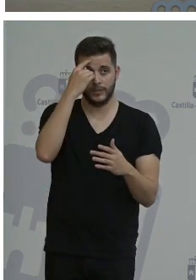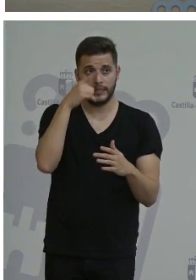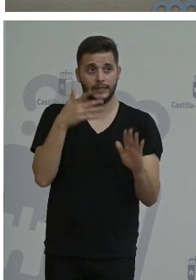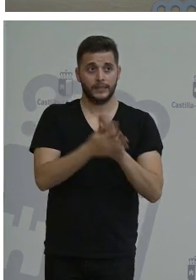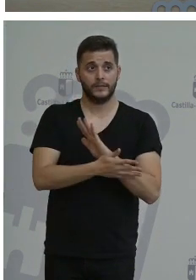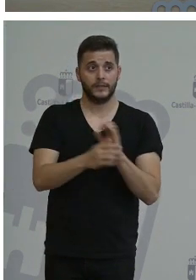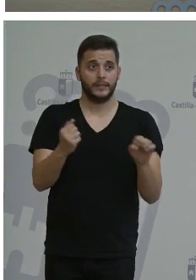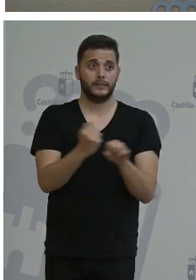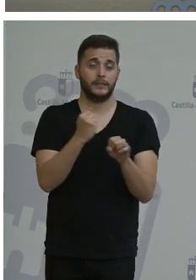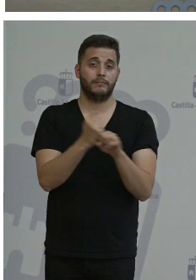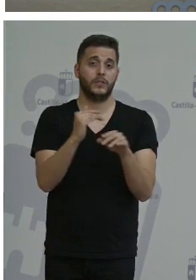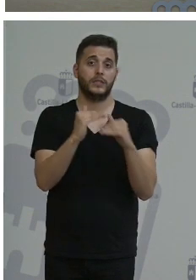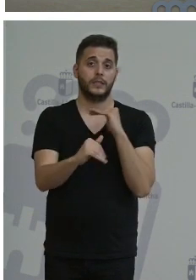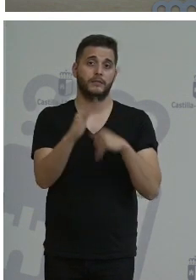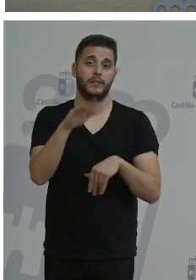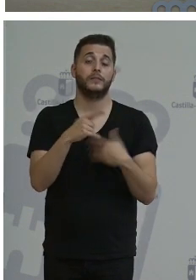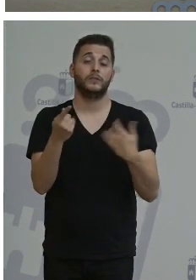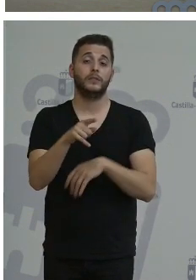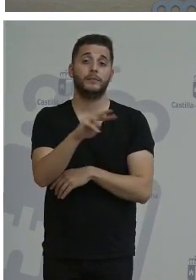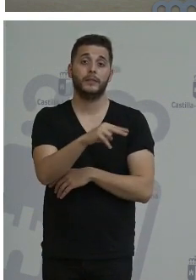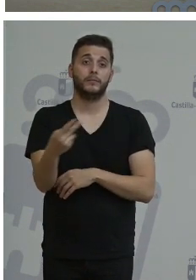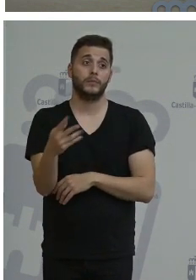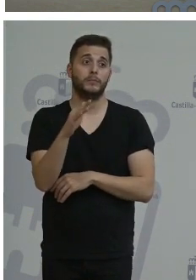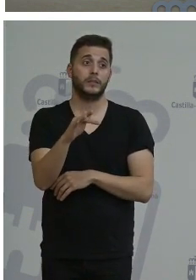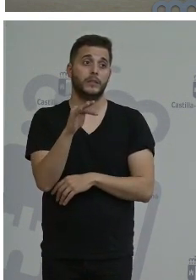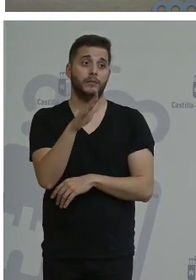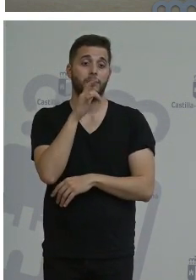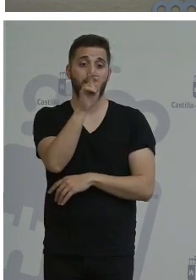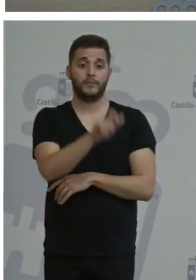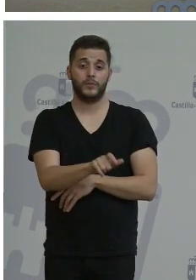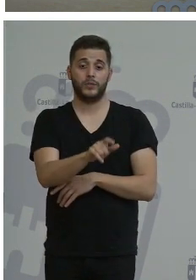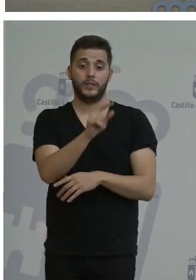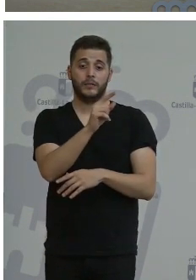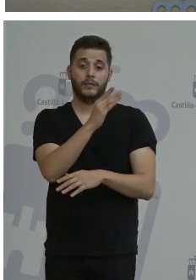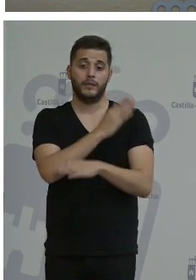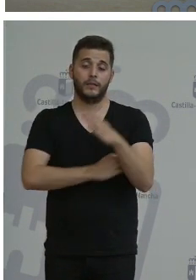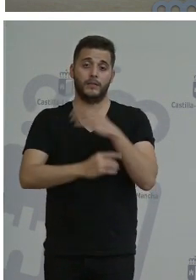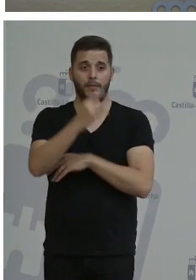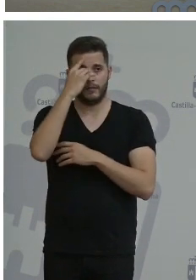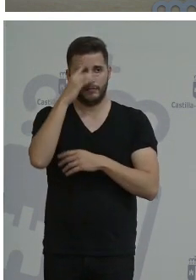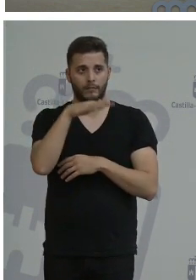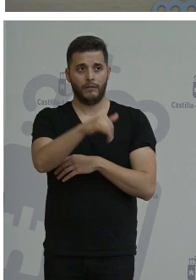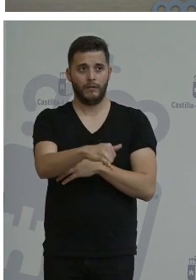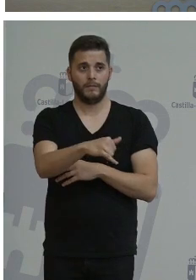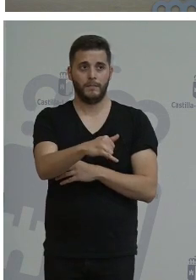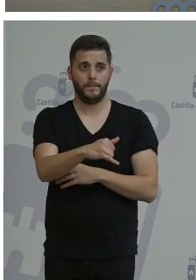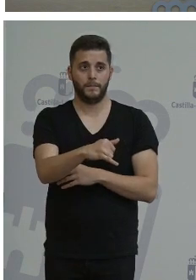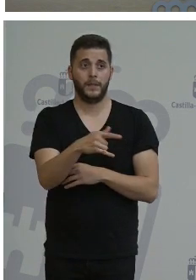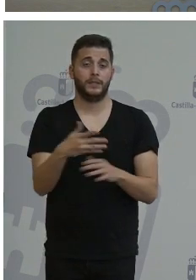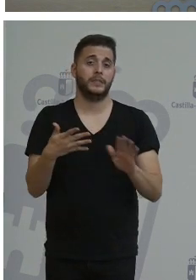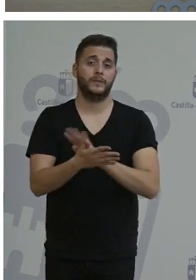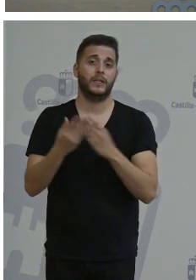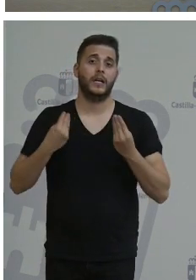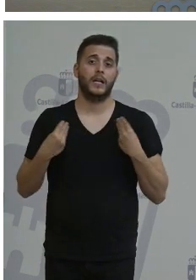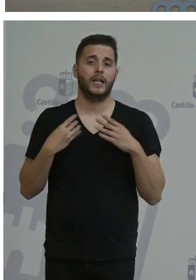luego hay un beneficio, evidentemente, para la propia persona con discapacidad intelectual que hace que mejore su calidad de